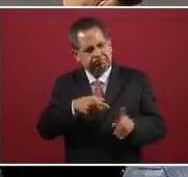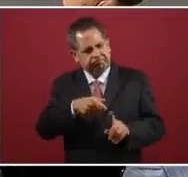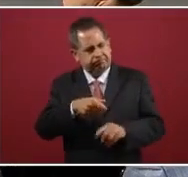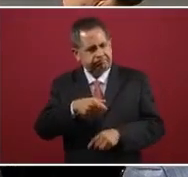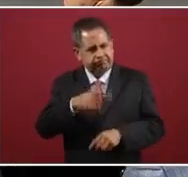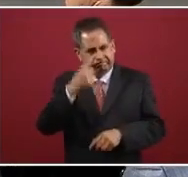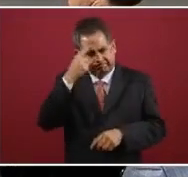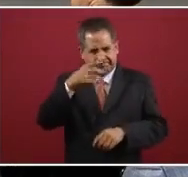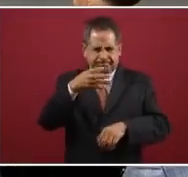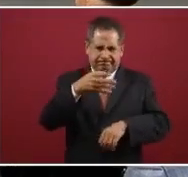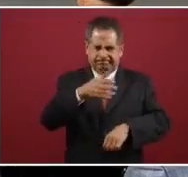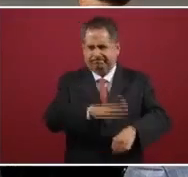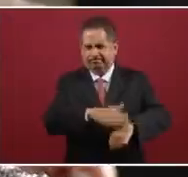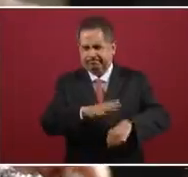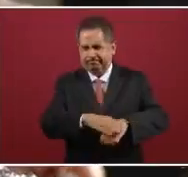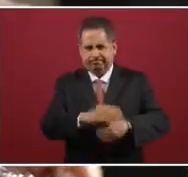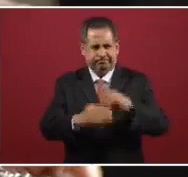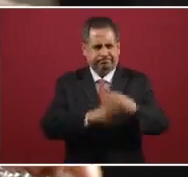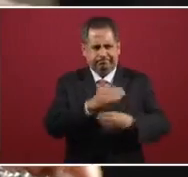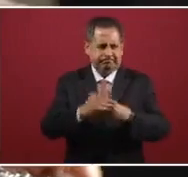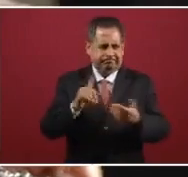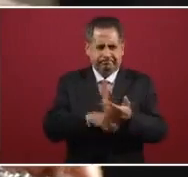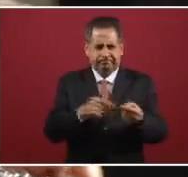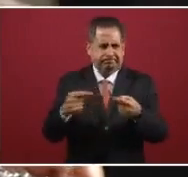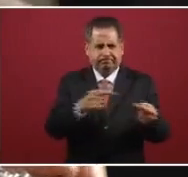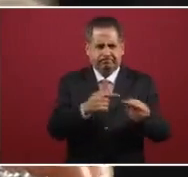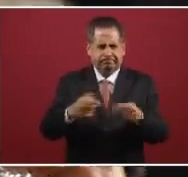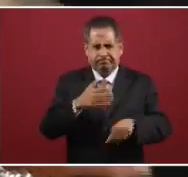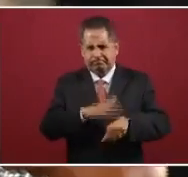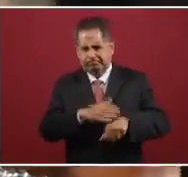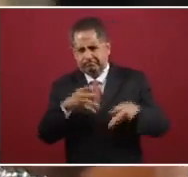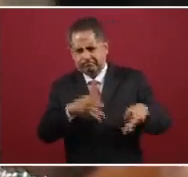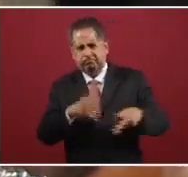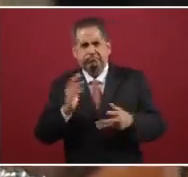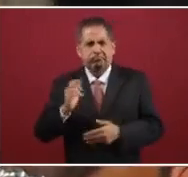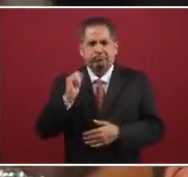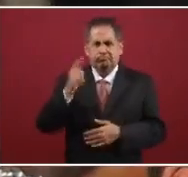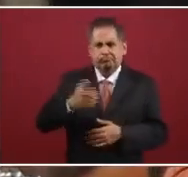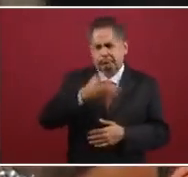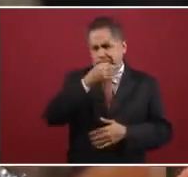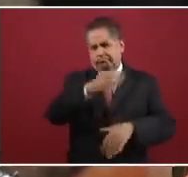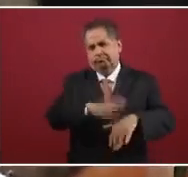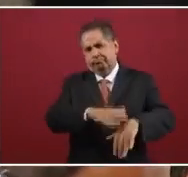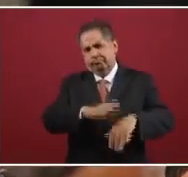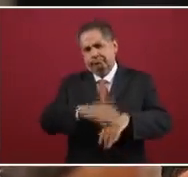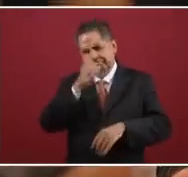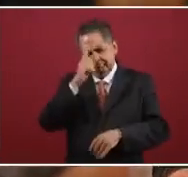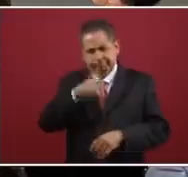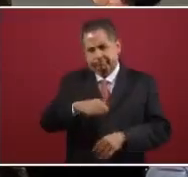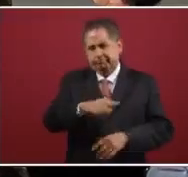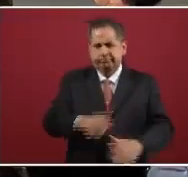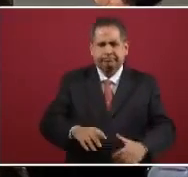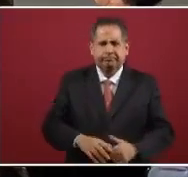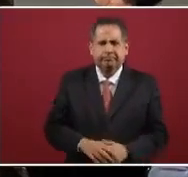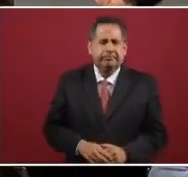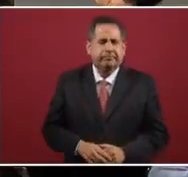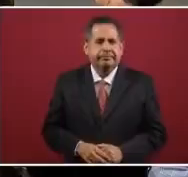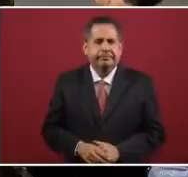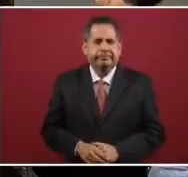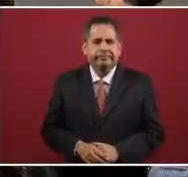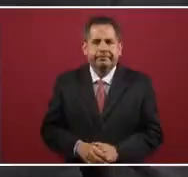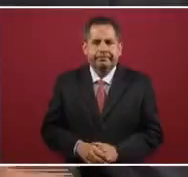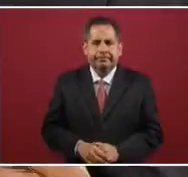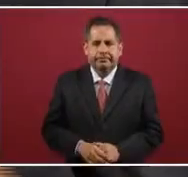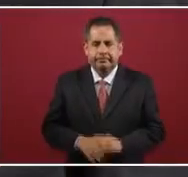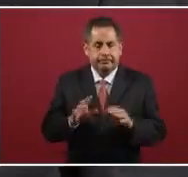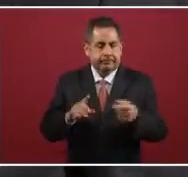las peleas que se han suscitado en los últimos días? ¿O qué mensaje les ofrecería en este caso? Gracias. Bueno, acerca